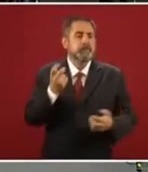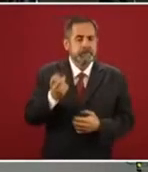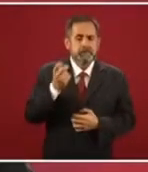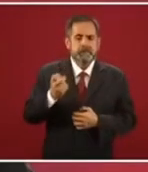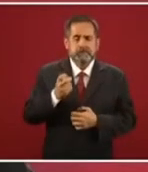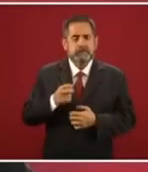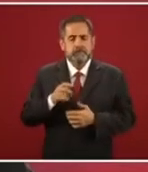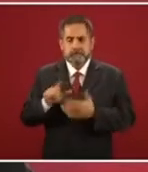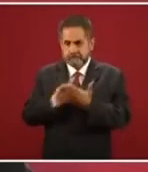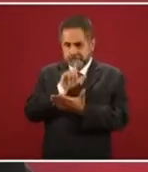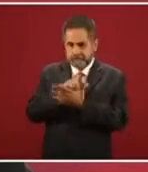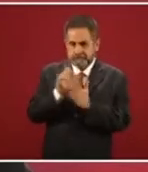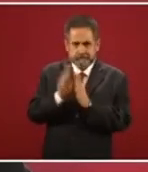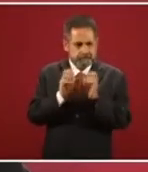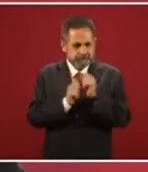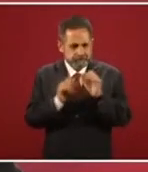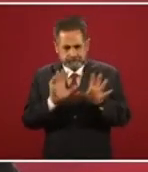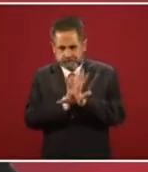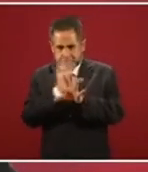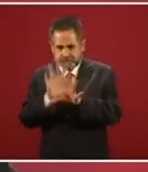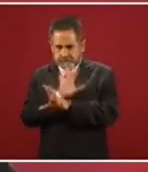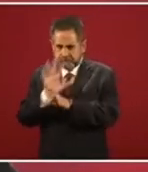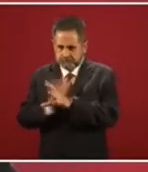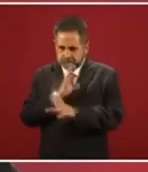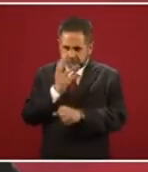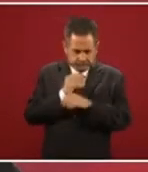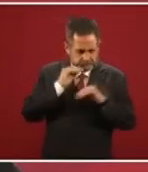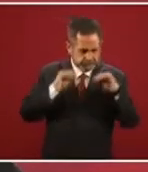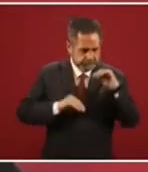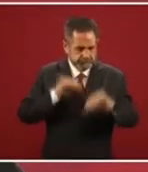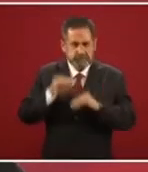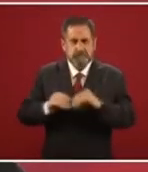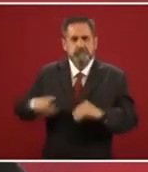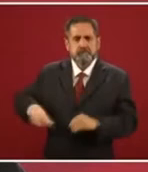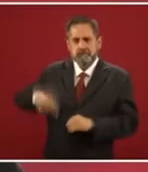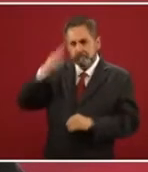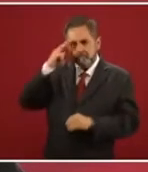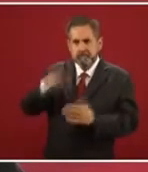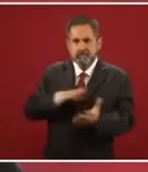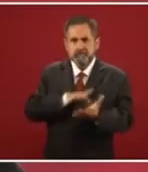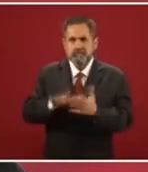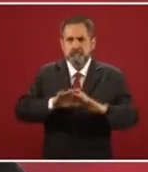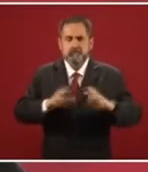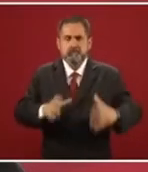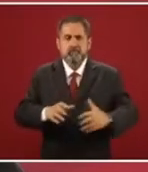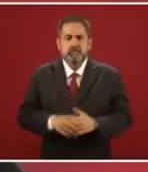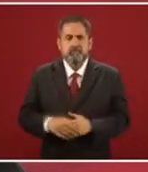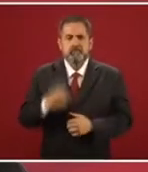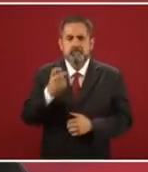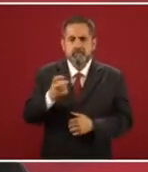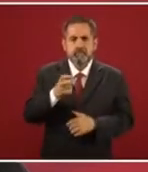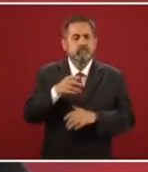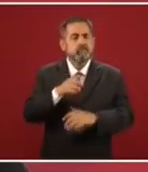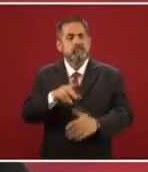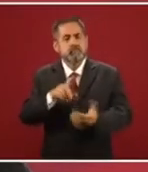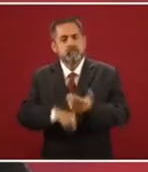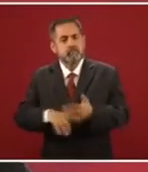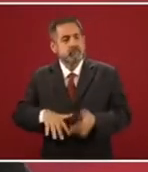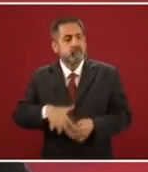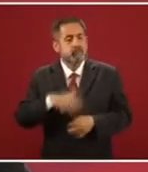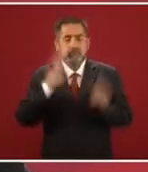El fiscal general Alejandro Gertz Manero entregó hoy en la conferencia matutina del presidente Andrés Manuel López Obrador un cheque